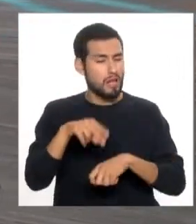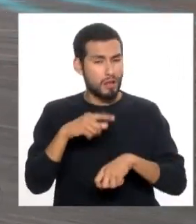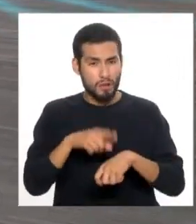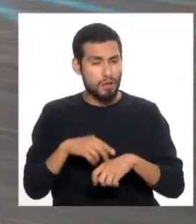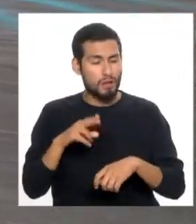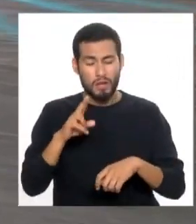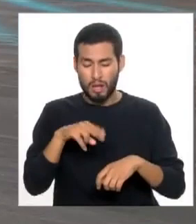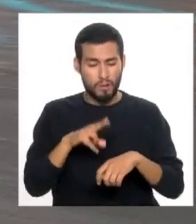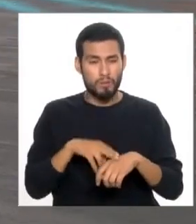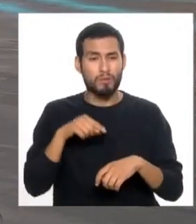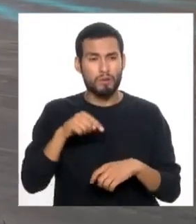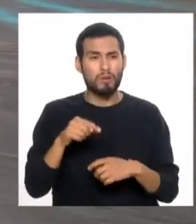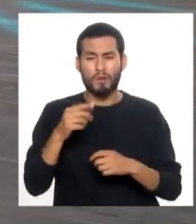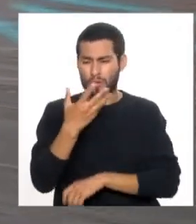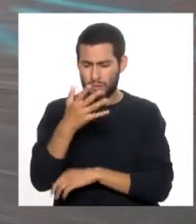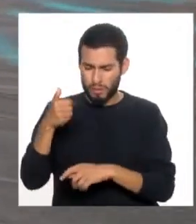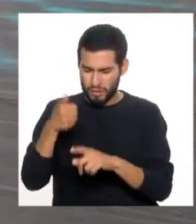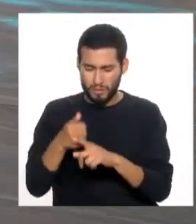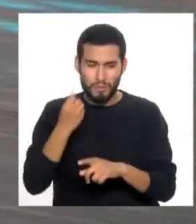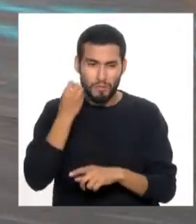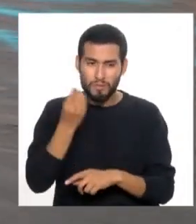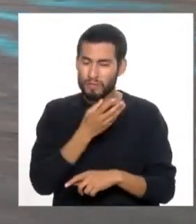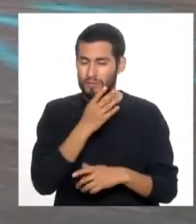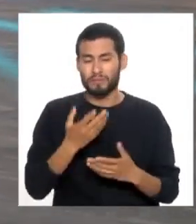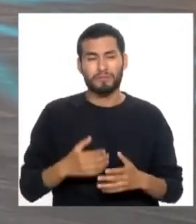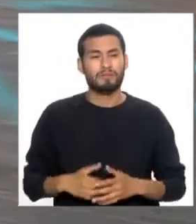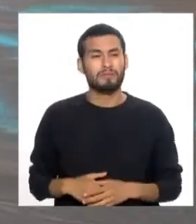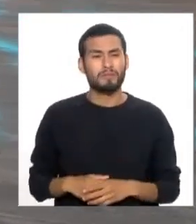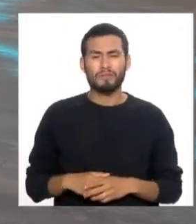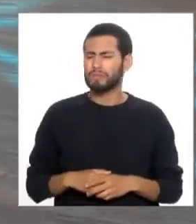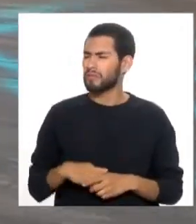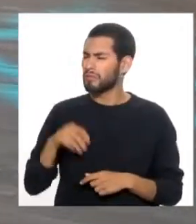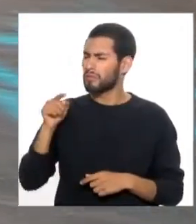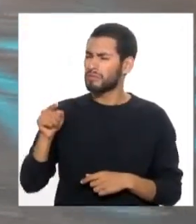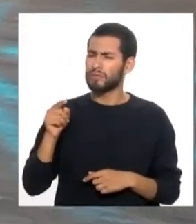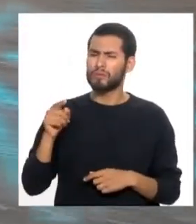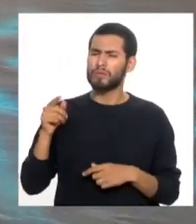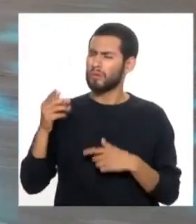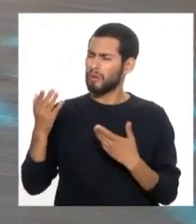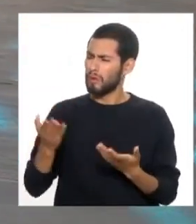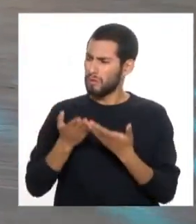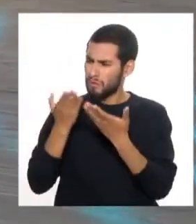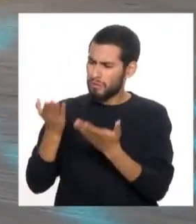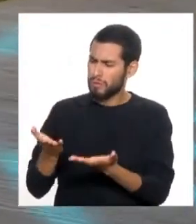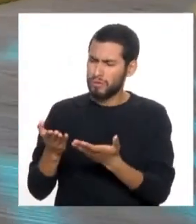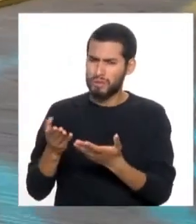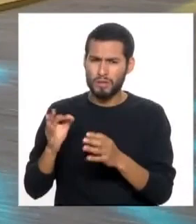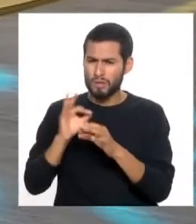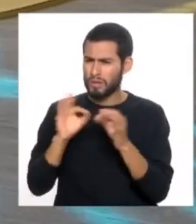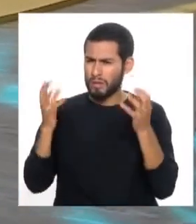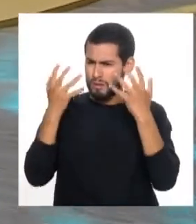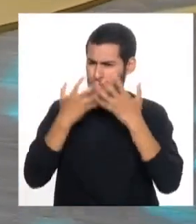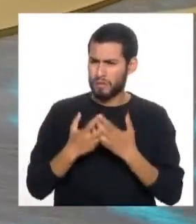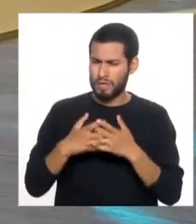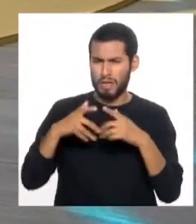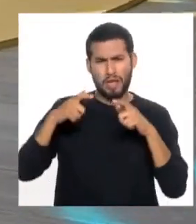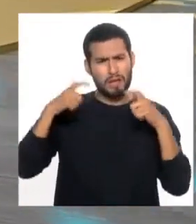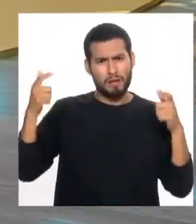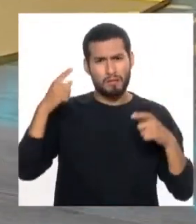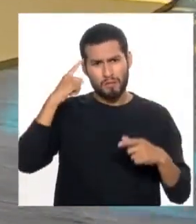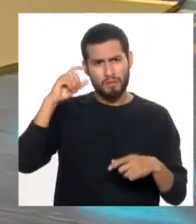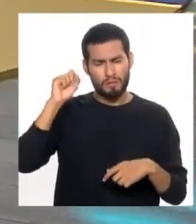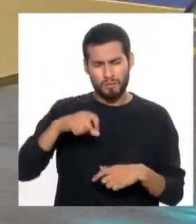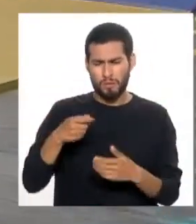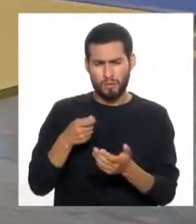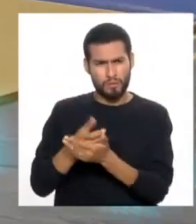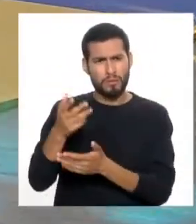claro, electricidad vegetal de las propias plantas, o sea. ¿Y no has recibido ni la propuesta de ninguna empresa grande para